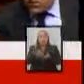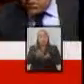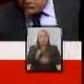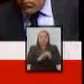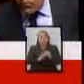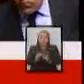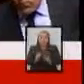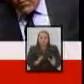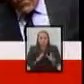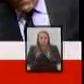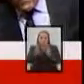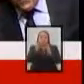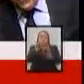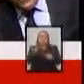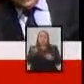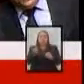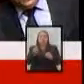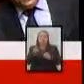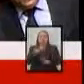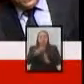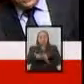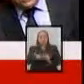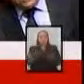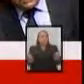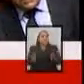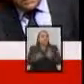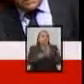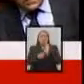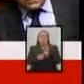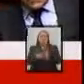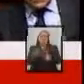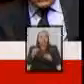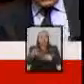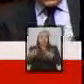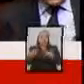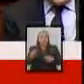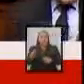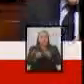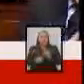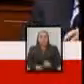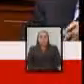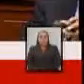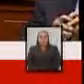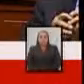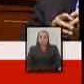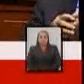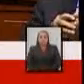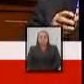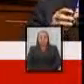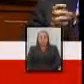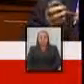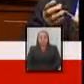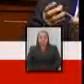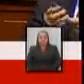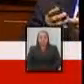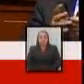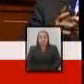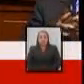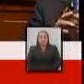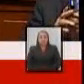reestructurar, repotencializar. Y si no se demuestra que no se puede reestructurar, repotencializar,